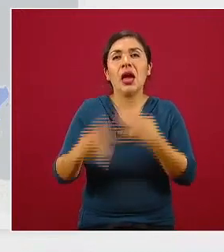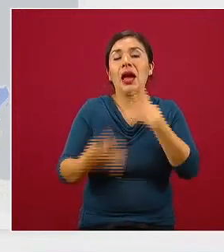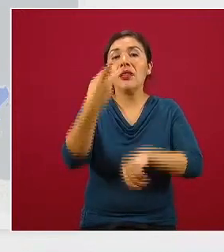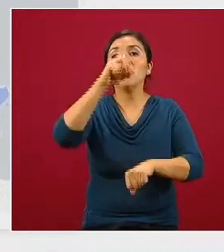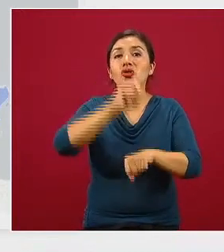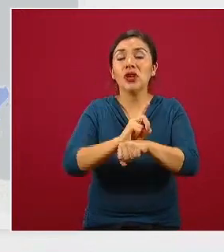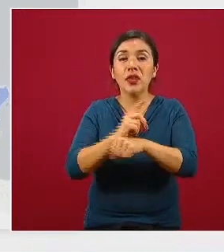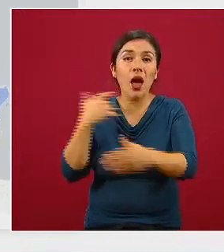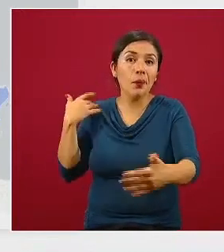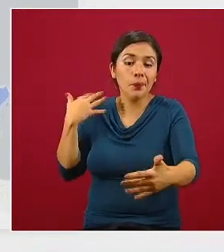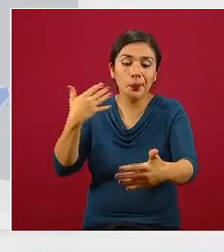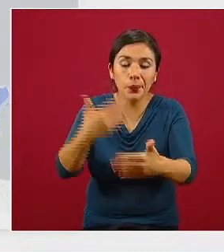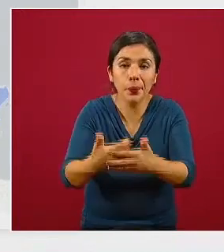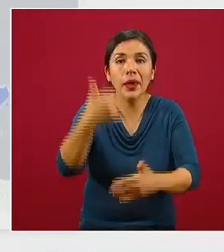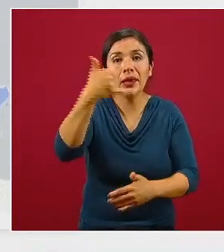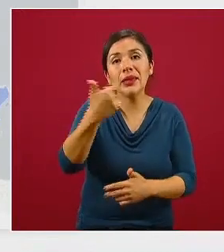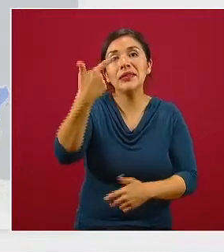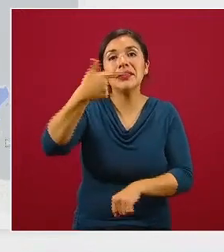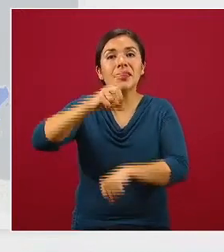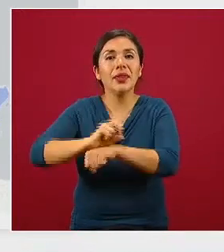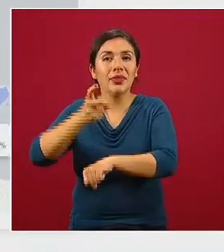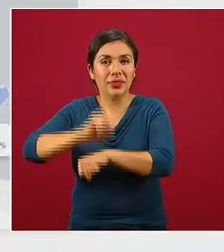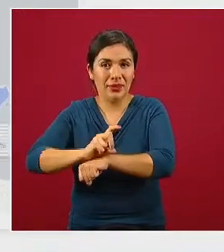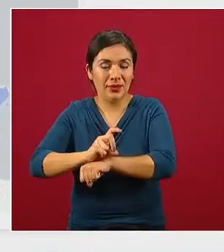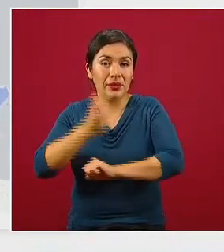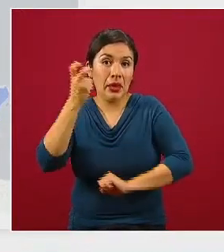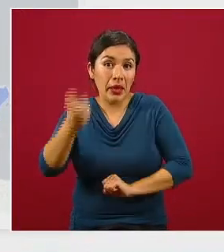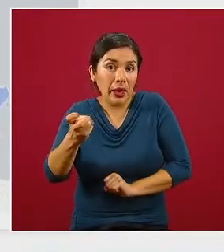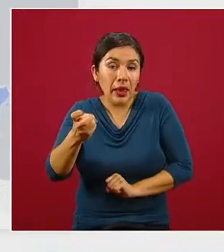14 días y los últimos 7 días, ¿no? Entonces vemos